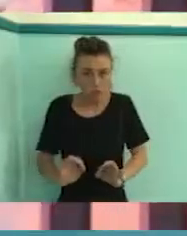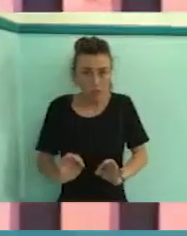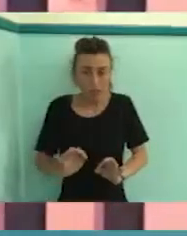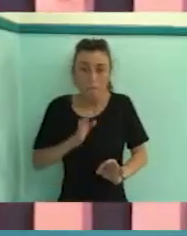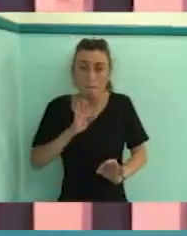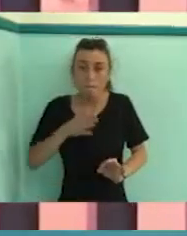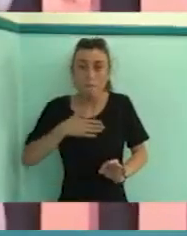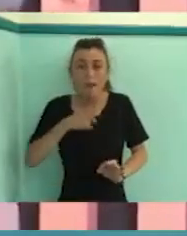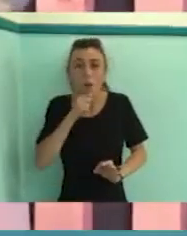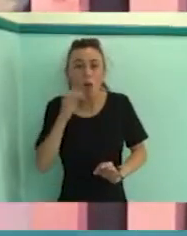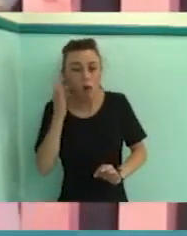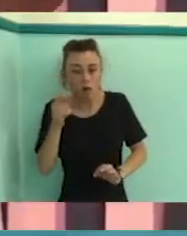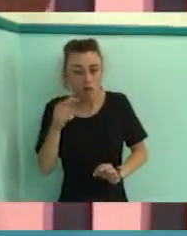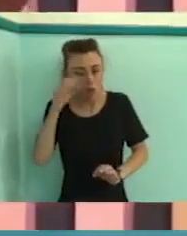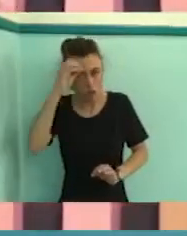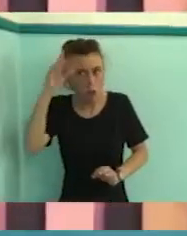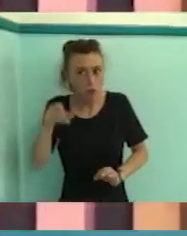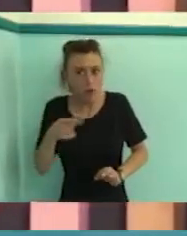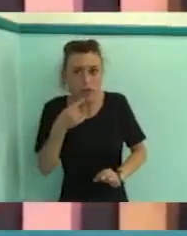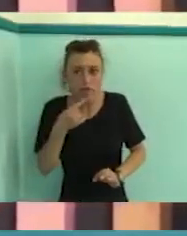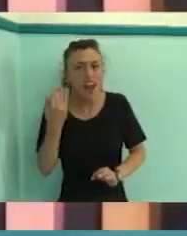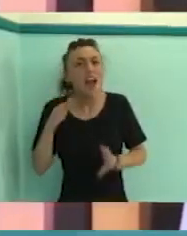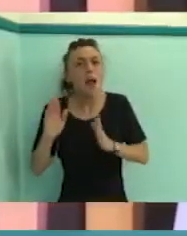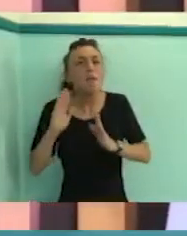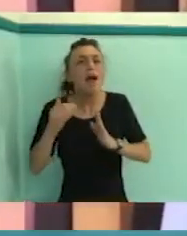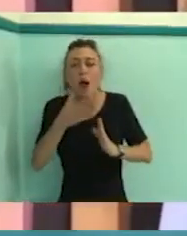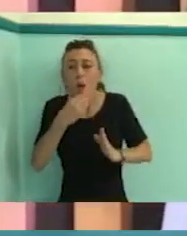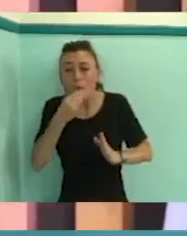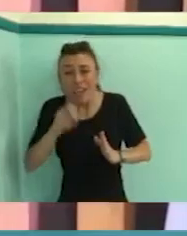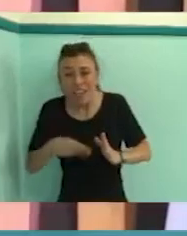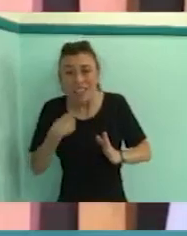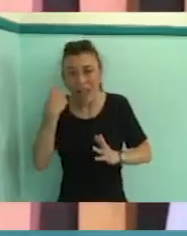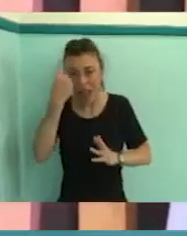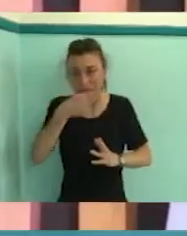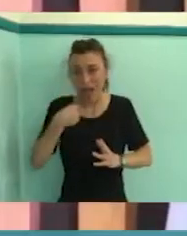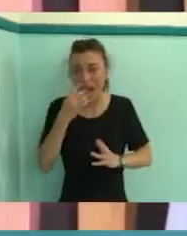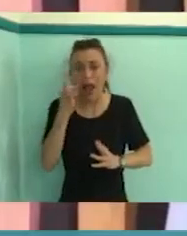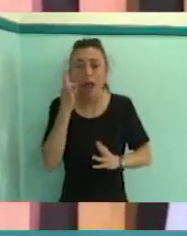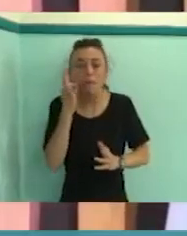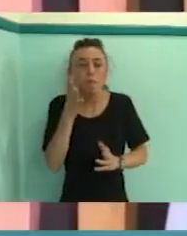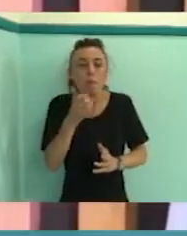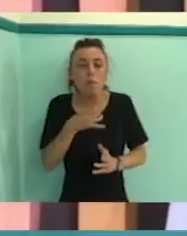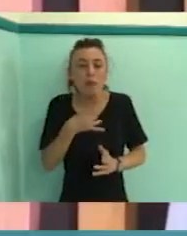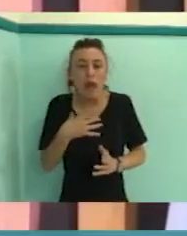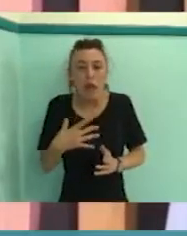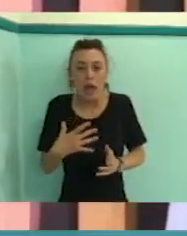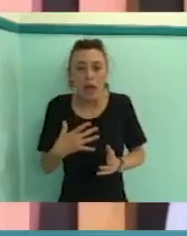e ella siempre me dice que en su época las guapas eran las las niñas que eran muy blancas de piel y muy eh